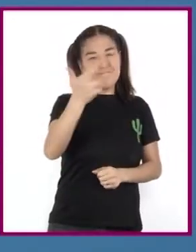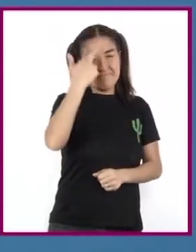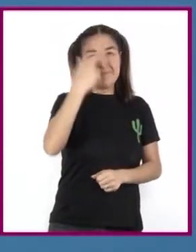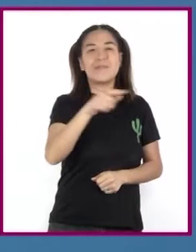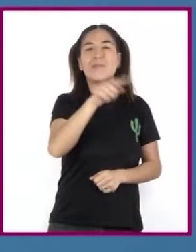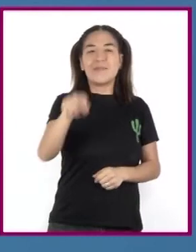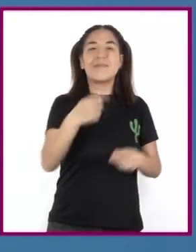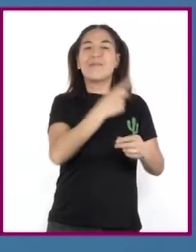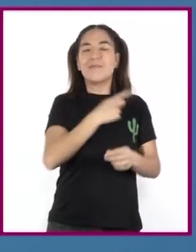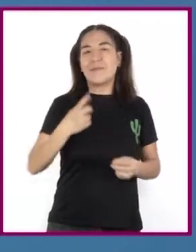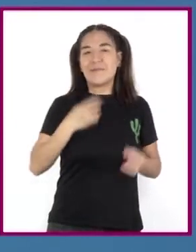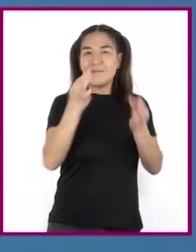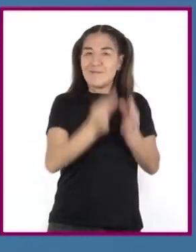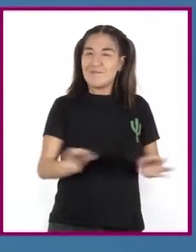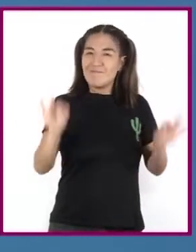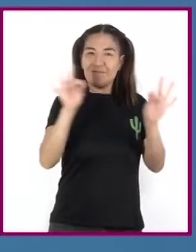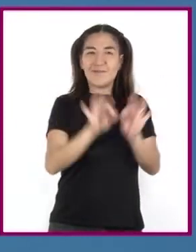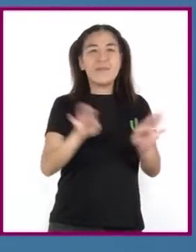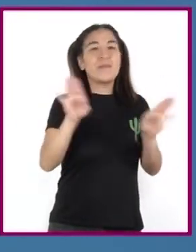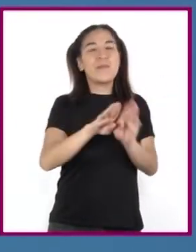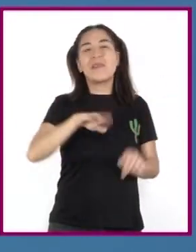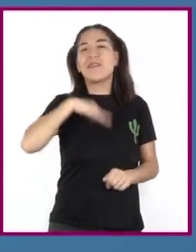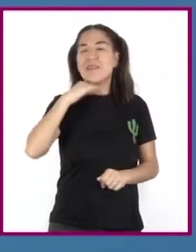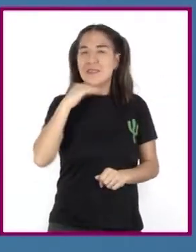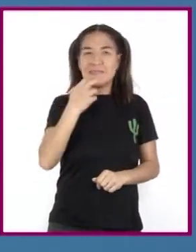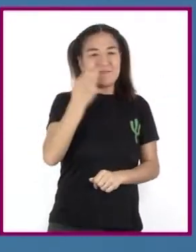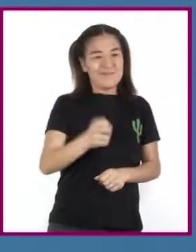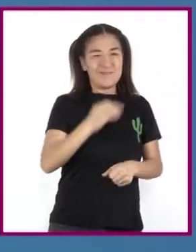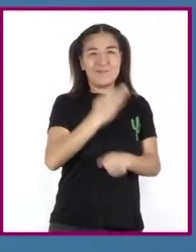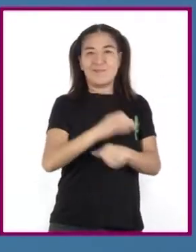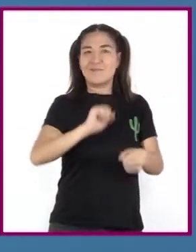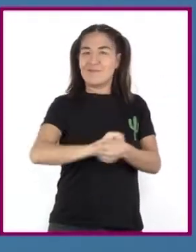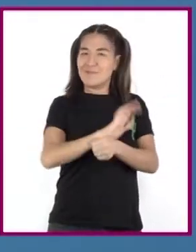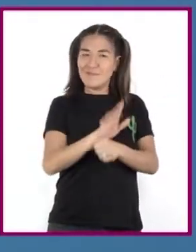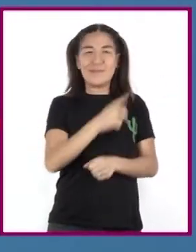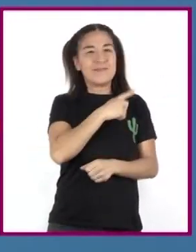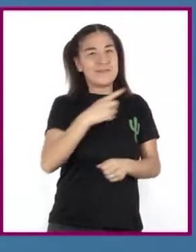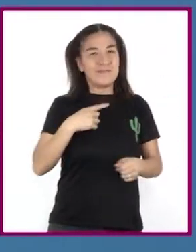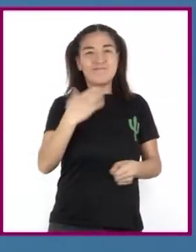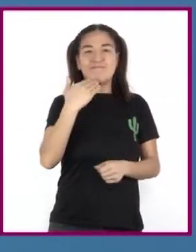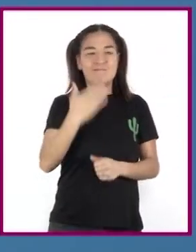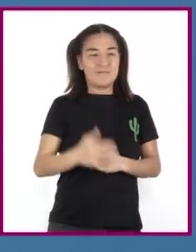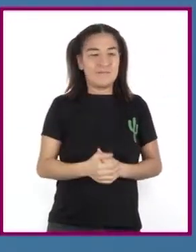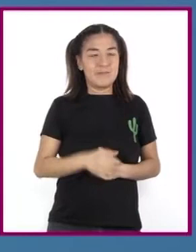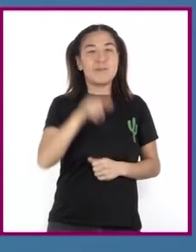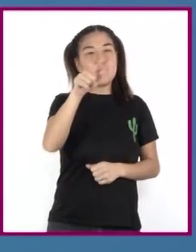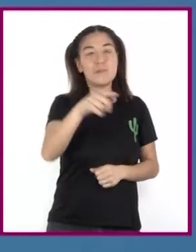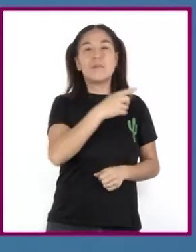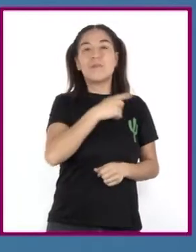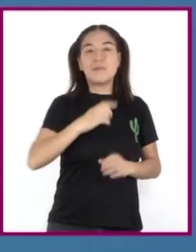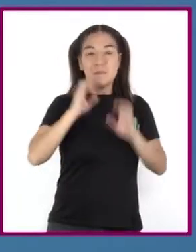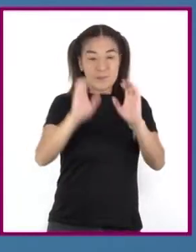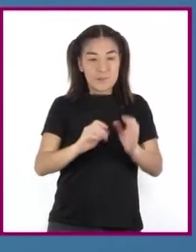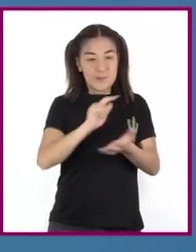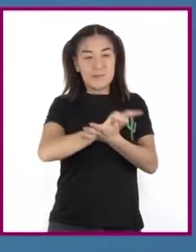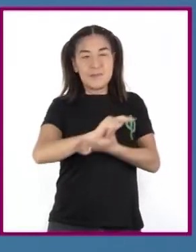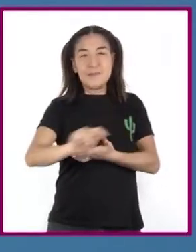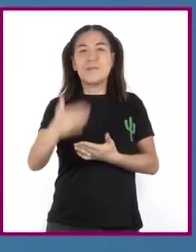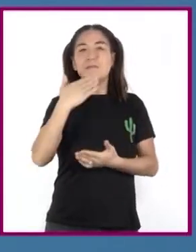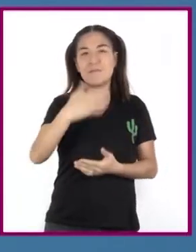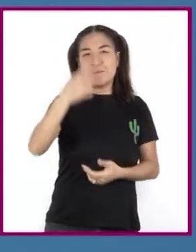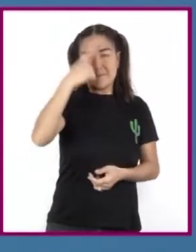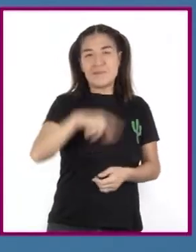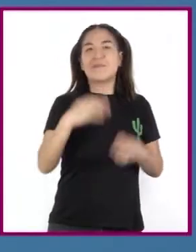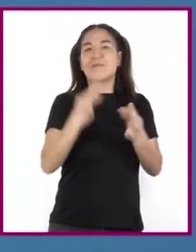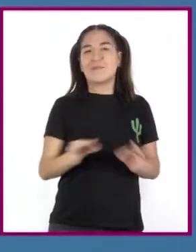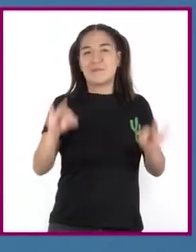la importancia de no bajar la guardia ante la pandemia. No olviden que las medidas de higiene son de gran importancia